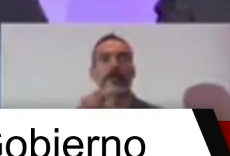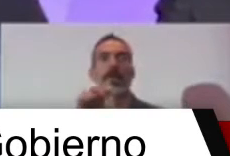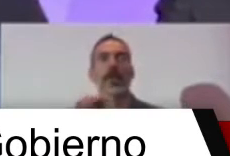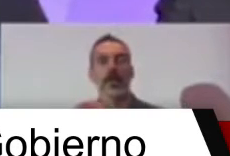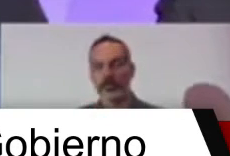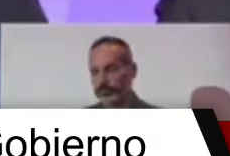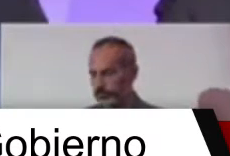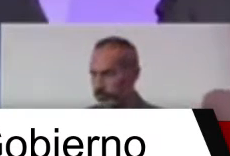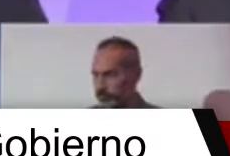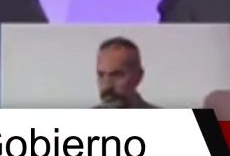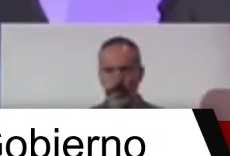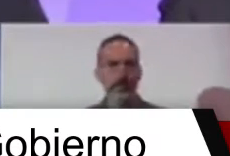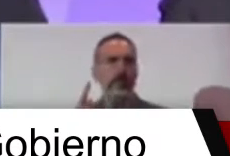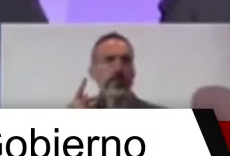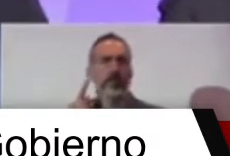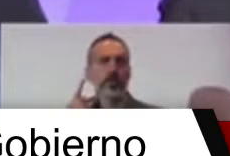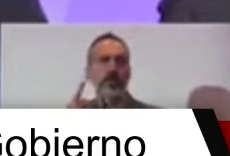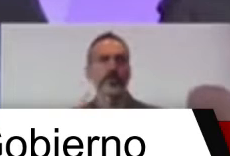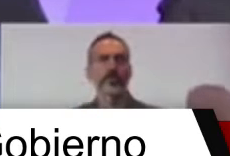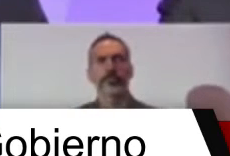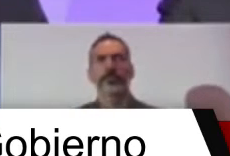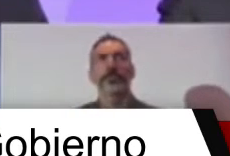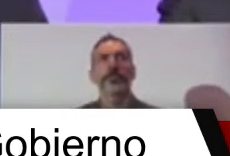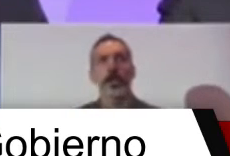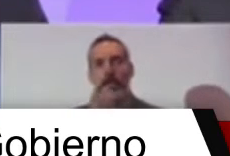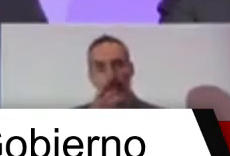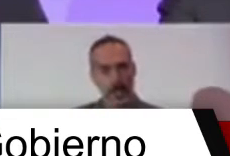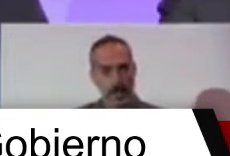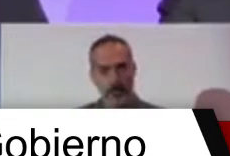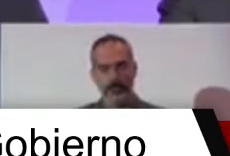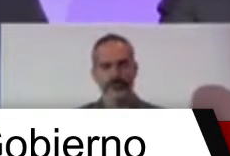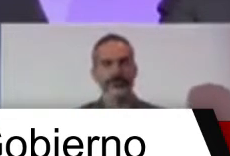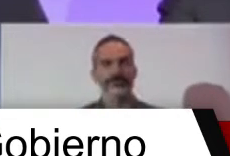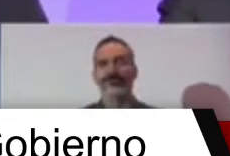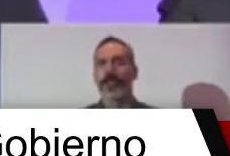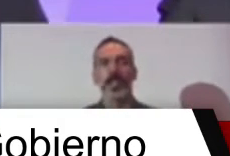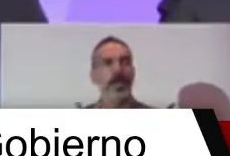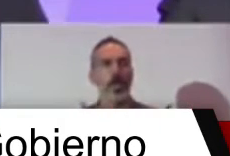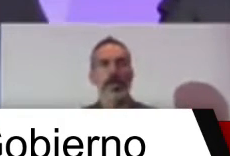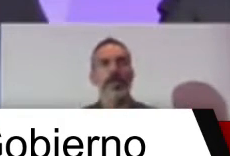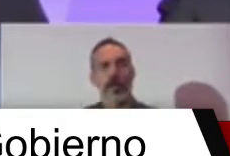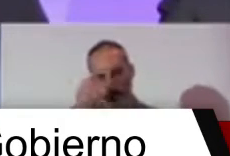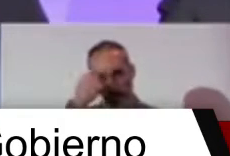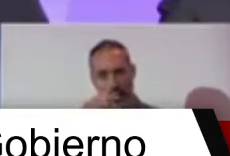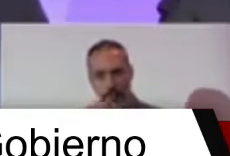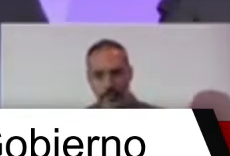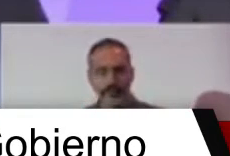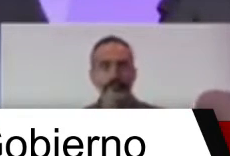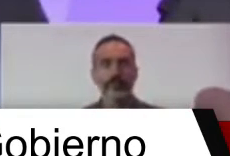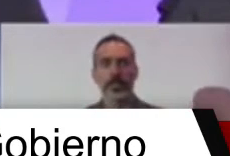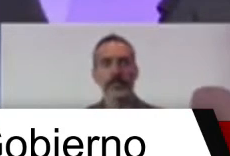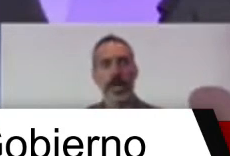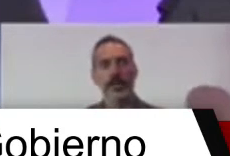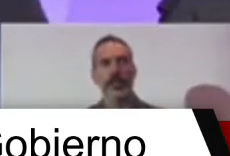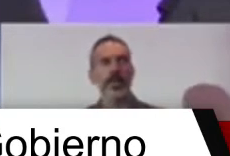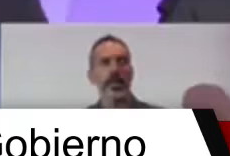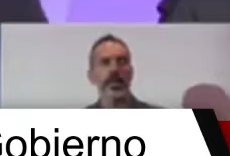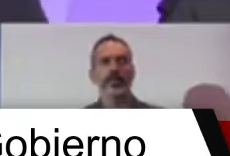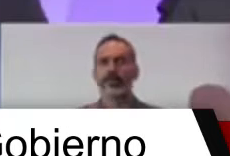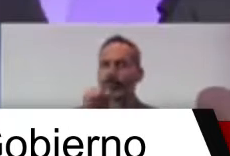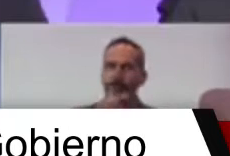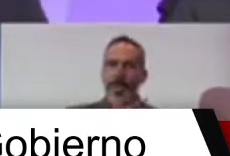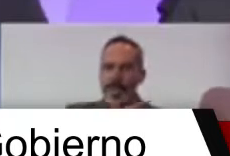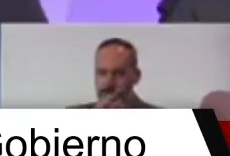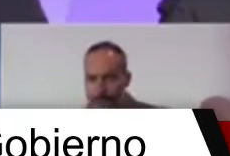que me dijeron: no va a haber recursos para cumplir tus promesas de campaña. Jamás vas